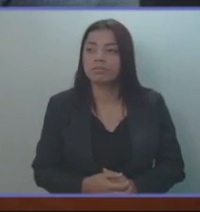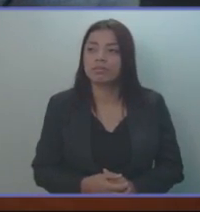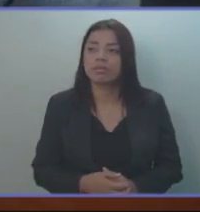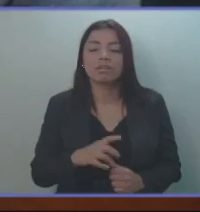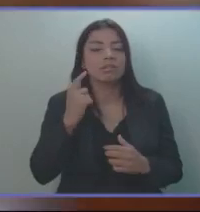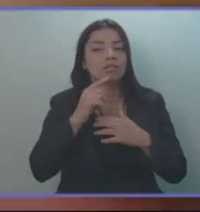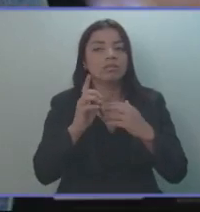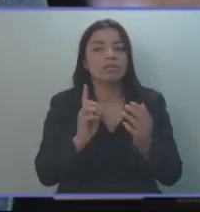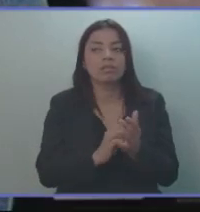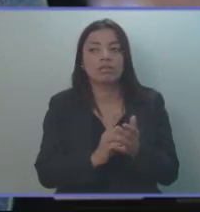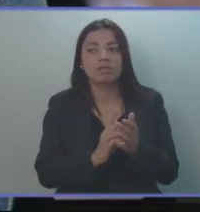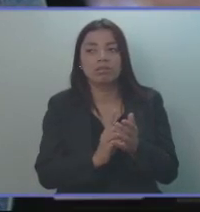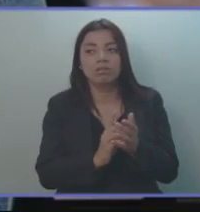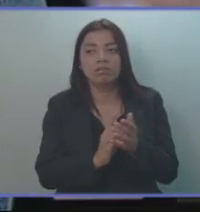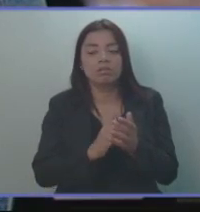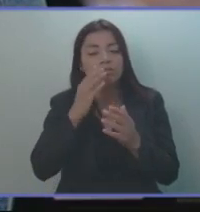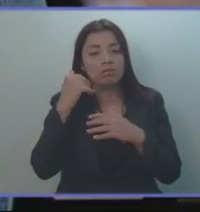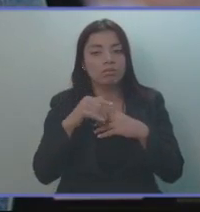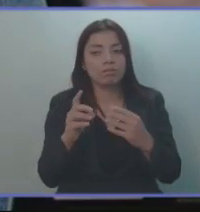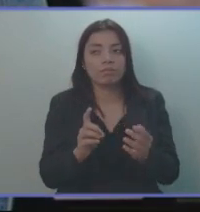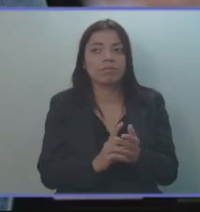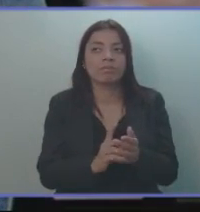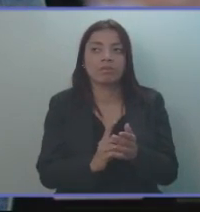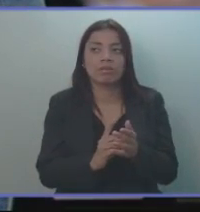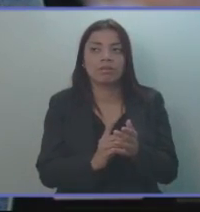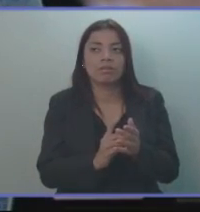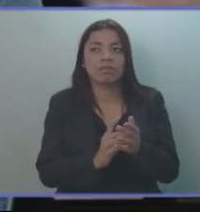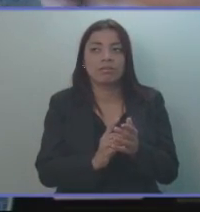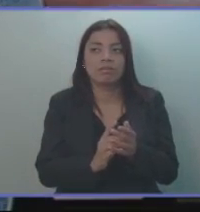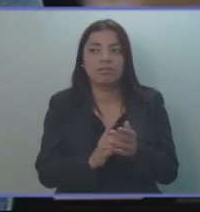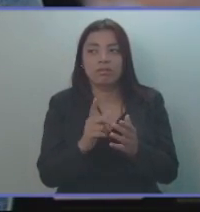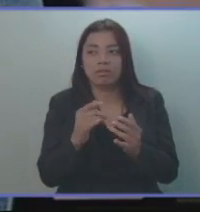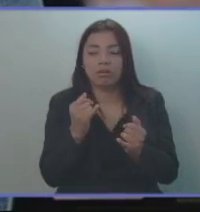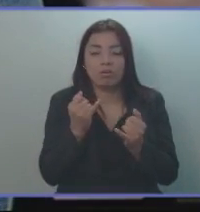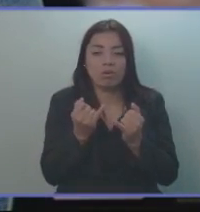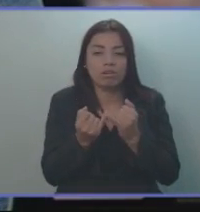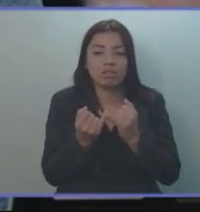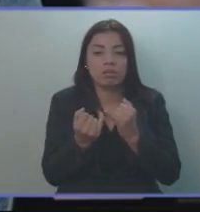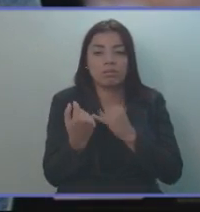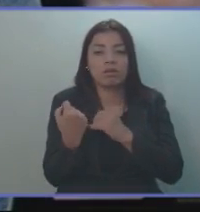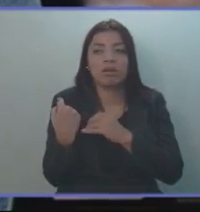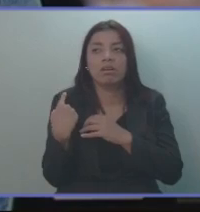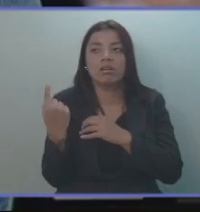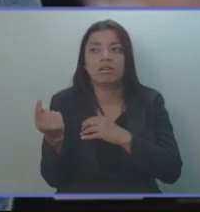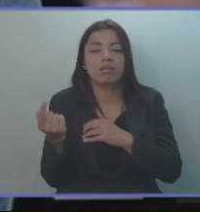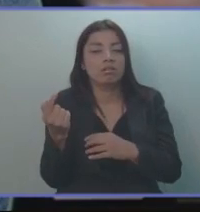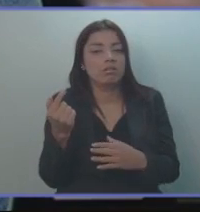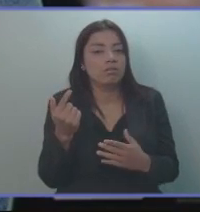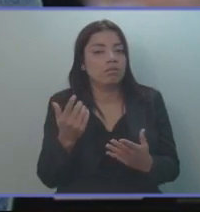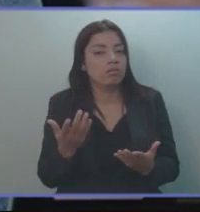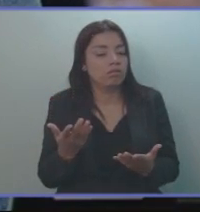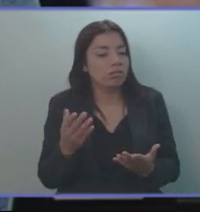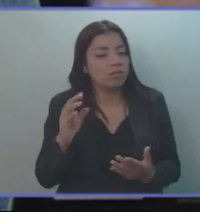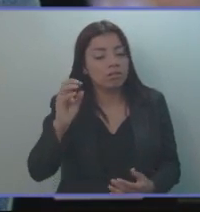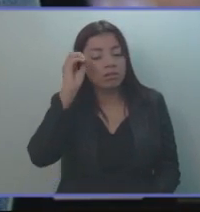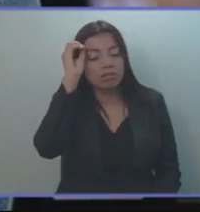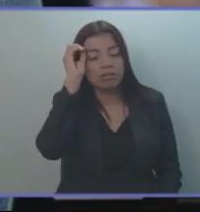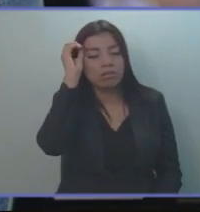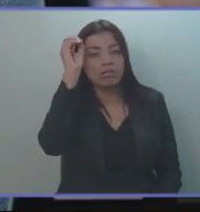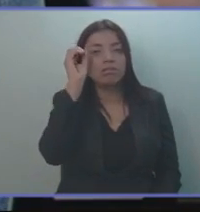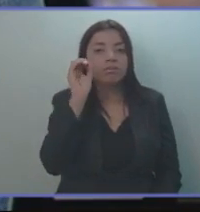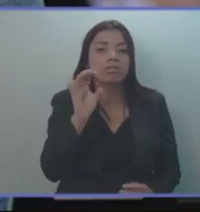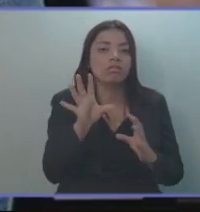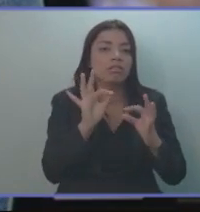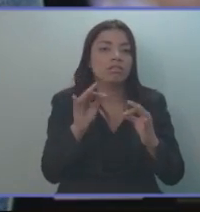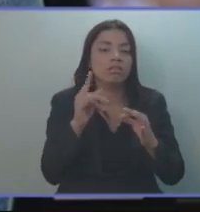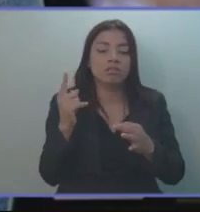Señores diputados y diputadas, a última hora ha habido una opinión de algunos